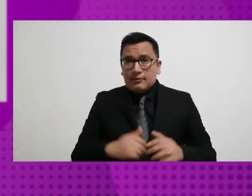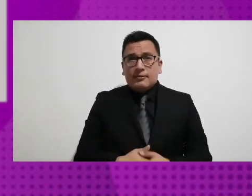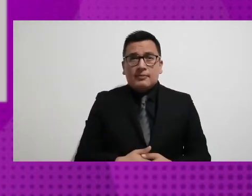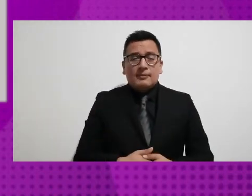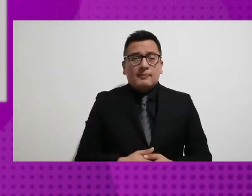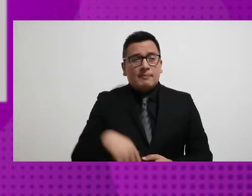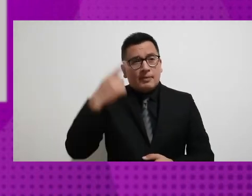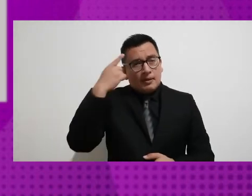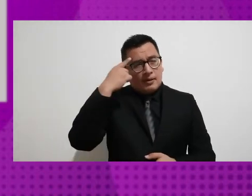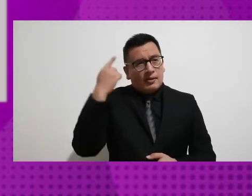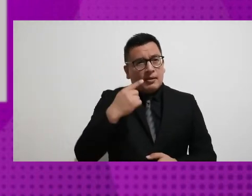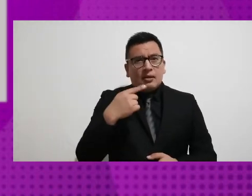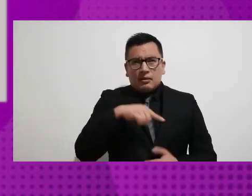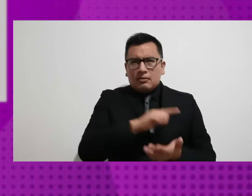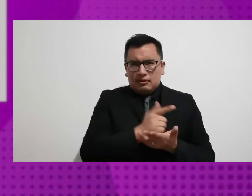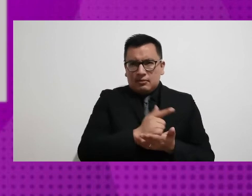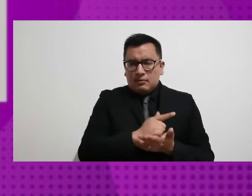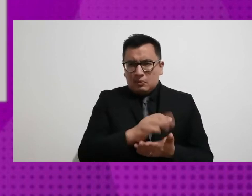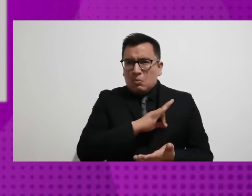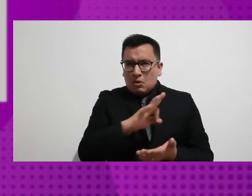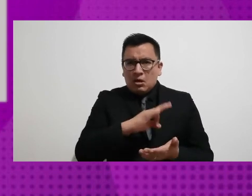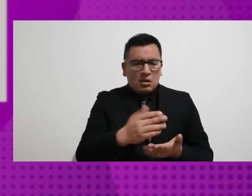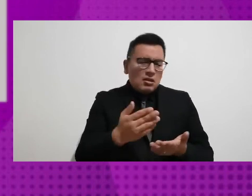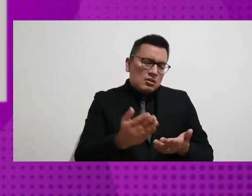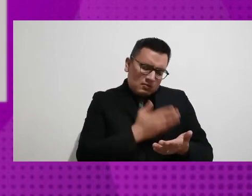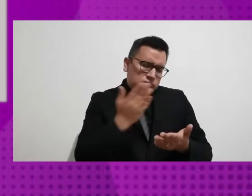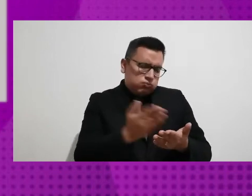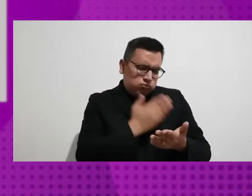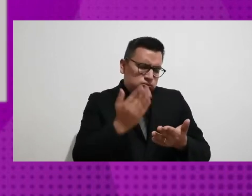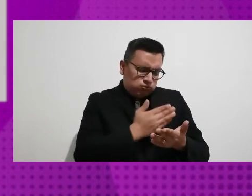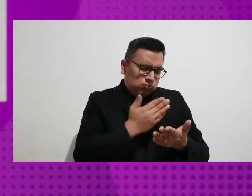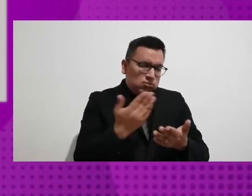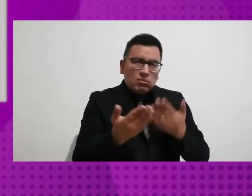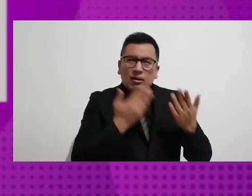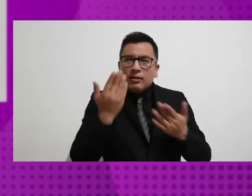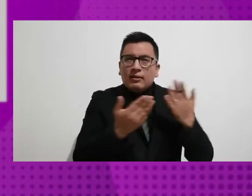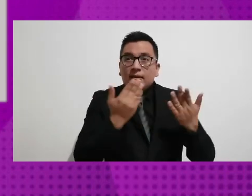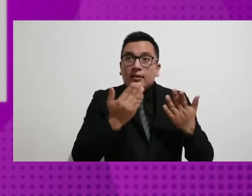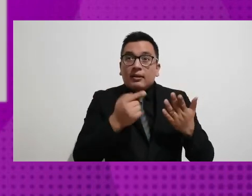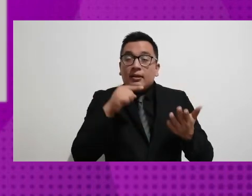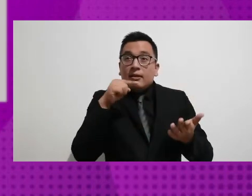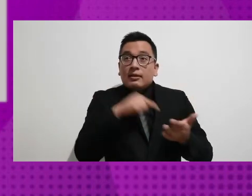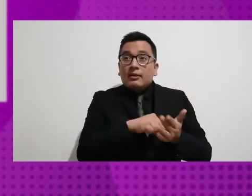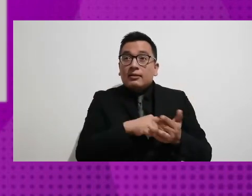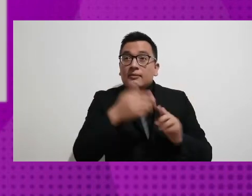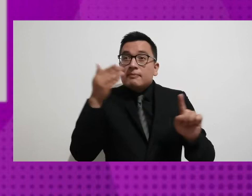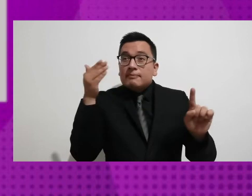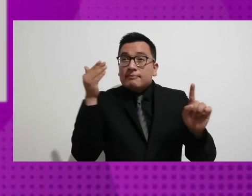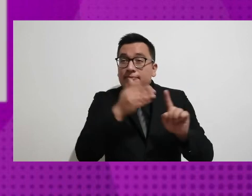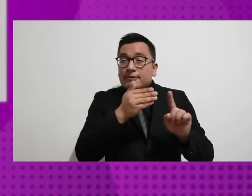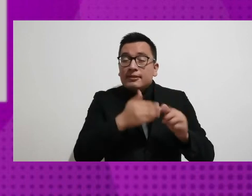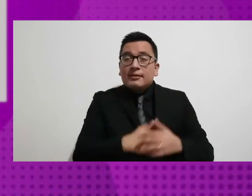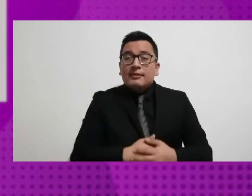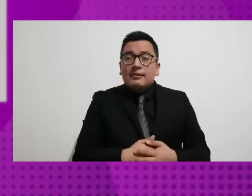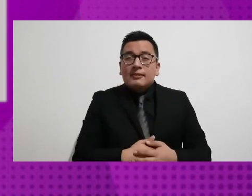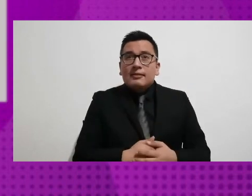hoy a esta presentación, para que se hagan de este libro, para que lo posean, lo lean, lo estudien, porque el objetivo de